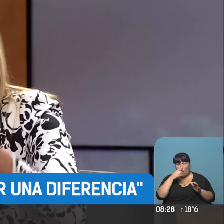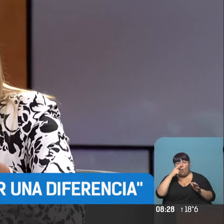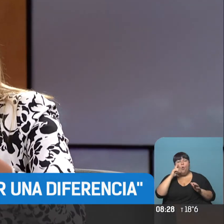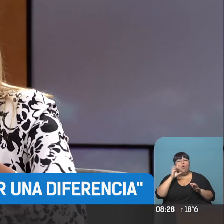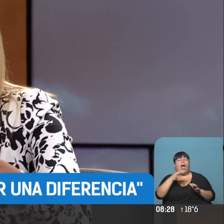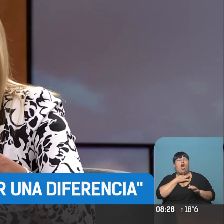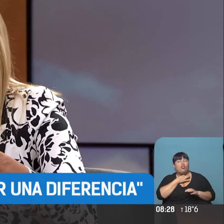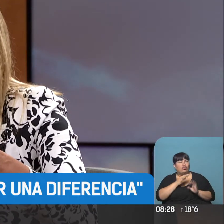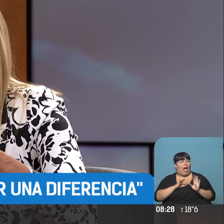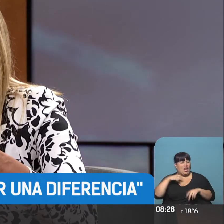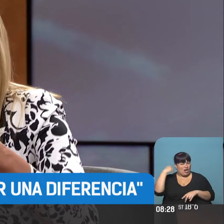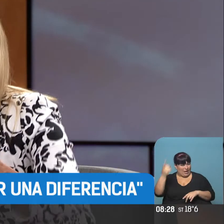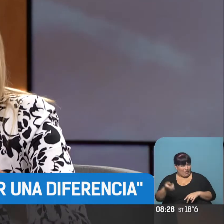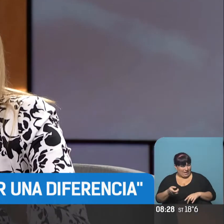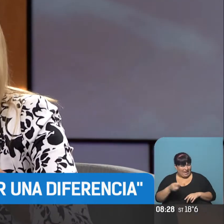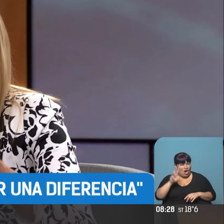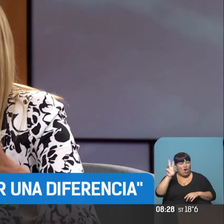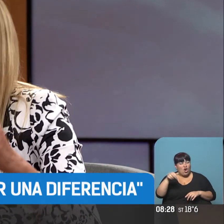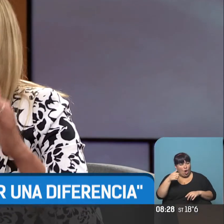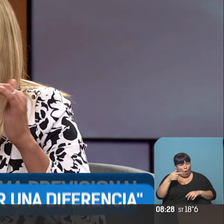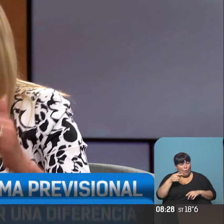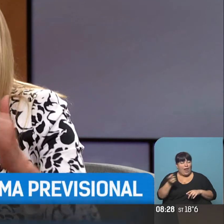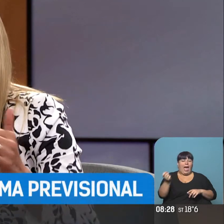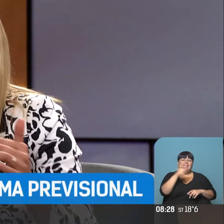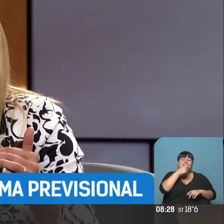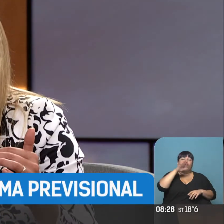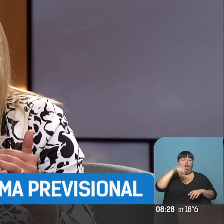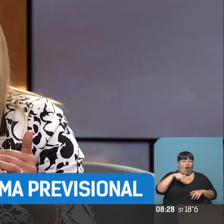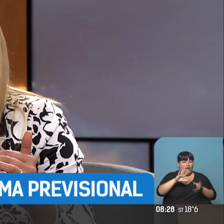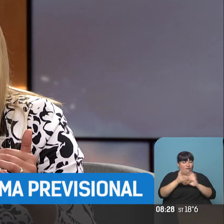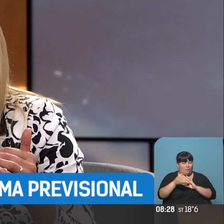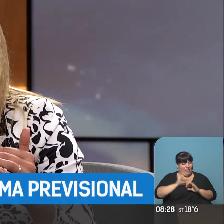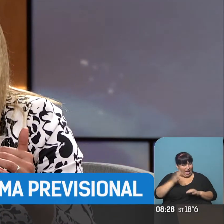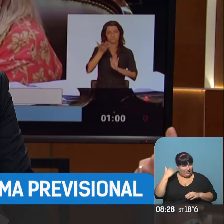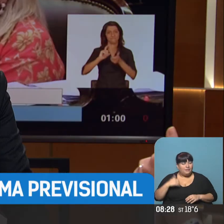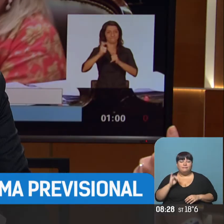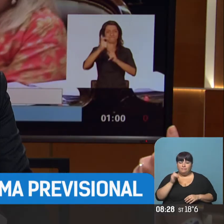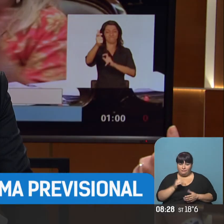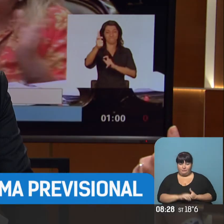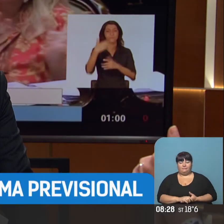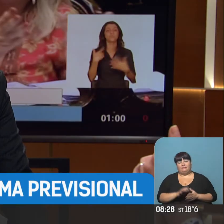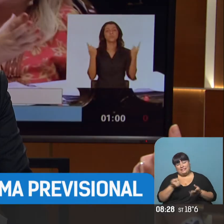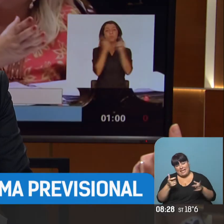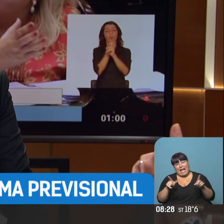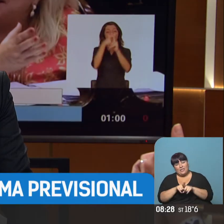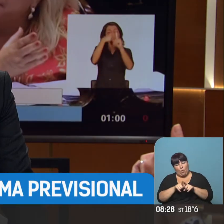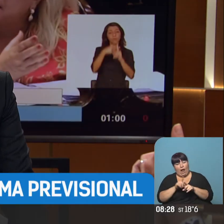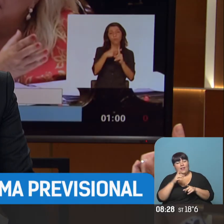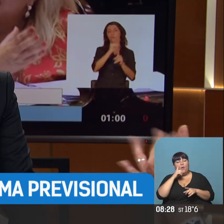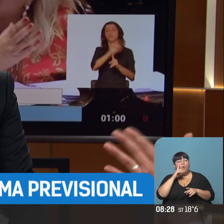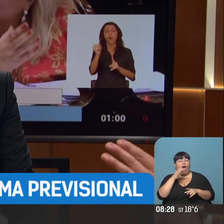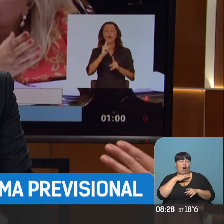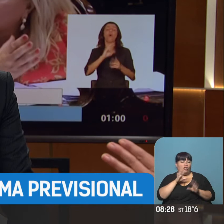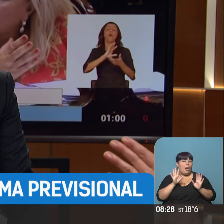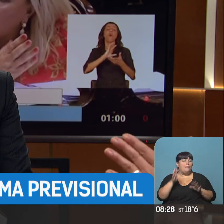julio, agosto del año que viene, sí, ¿van a cobrar lo que cobrarían hoy con la fórmula vieja? lo que cobraría, casi lo mismo que cobrarían en julio y agosto,